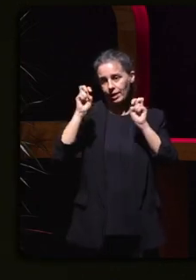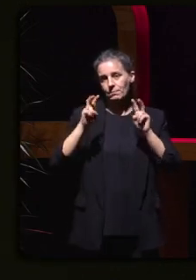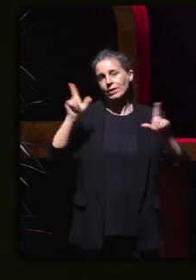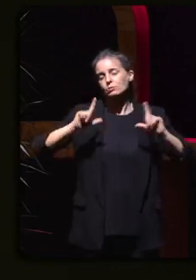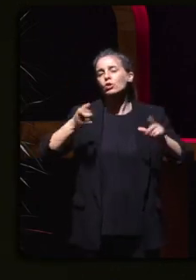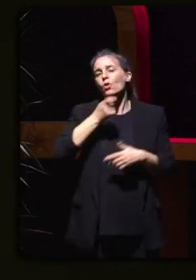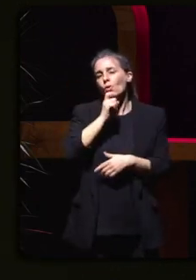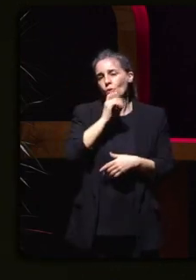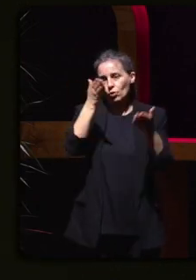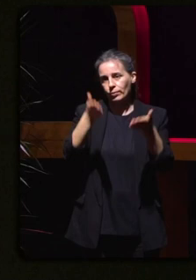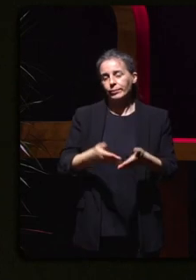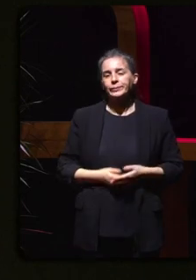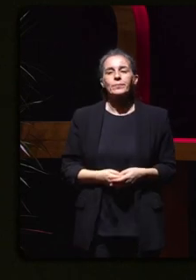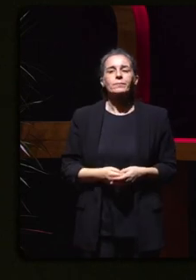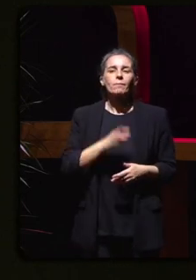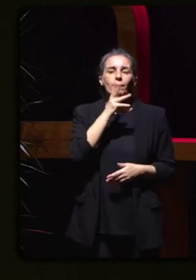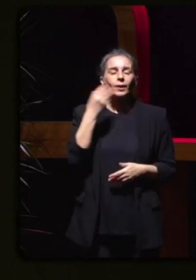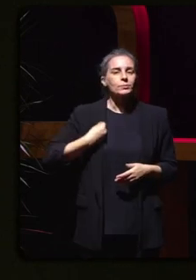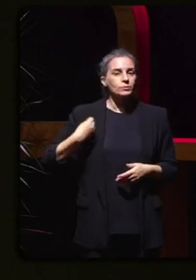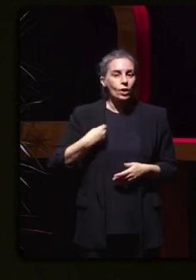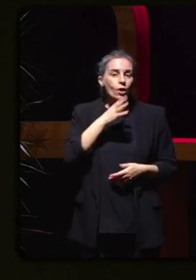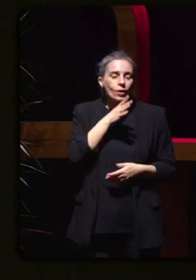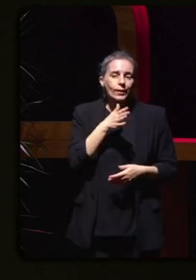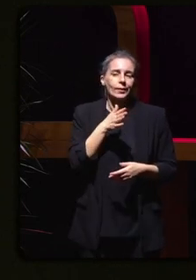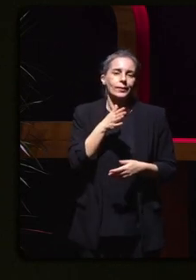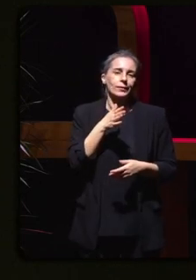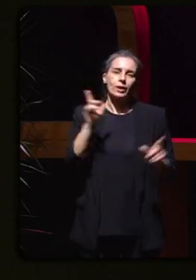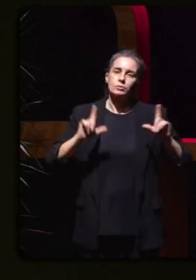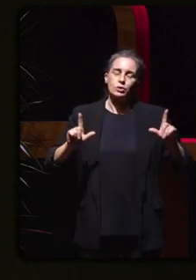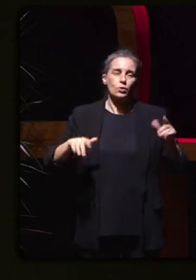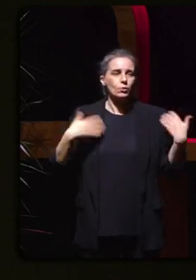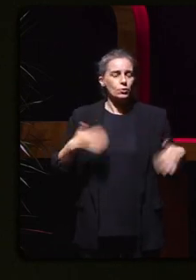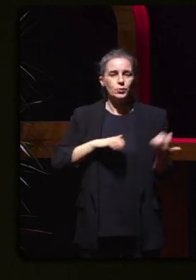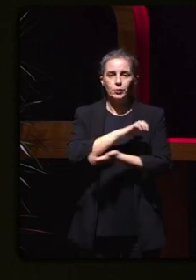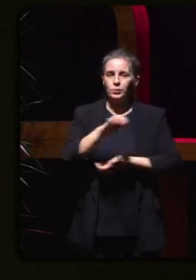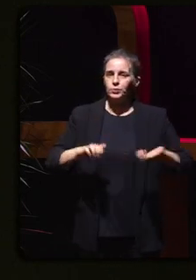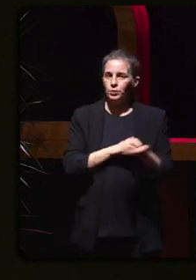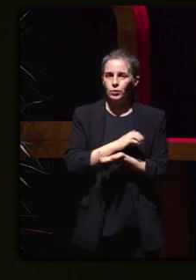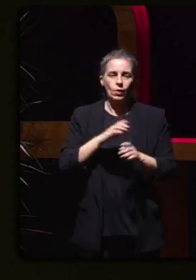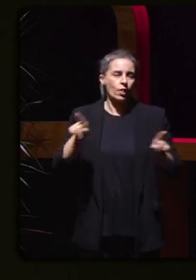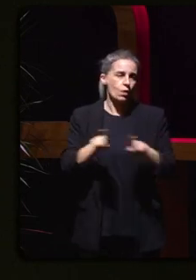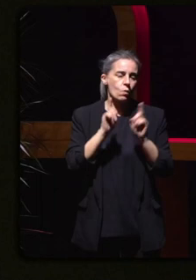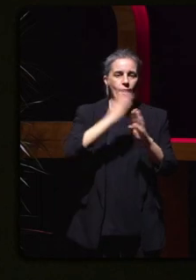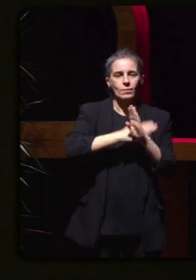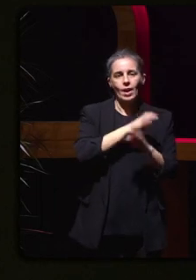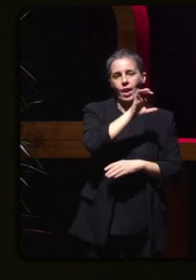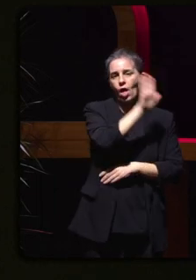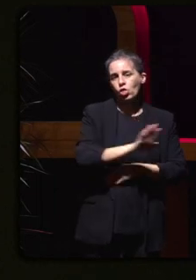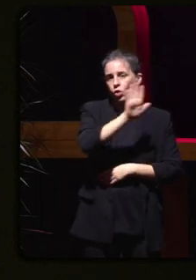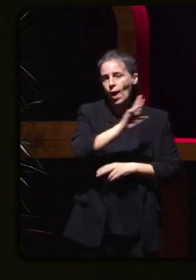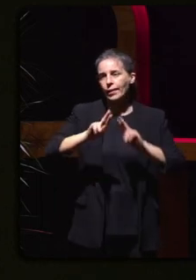ahora mismo la televisión está metida en un fregado enorme tanto a nivel nacional como a nivel internacional